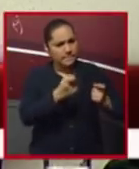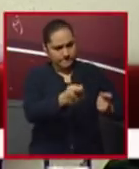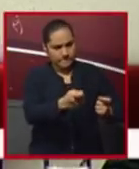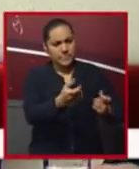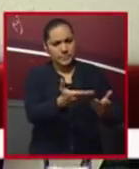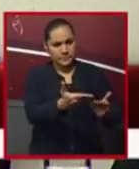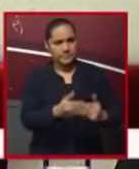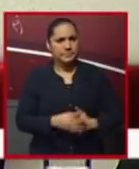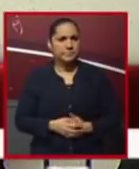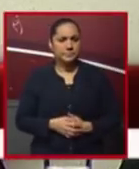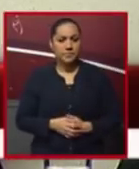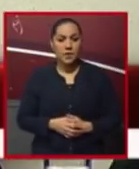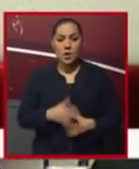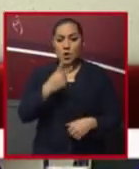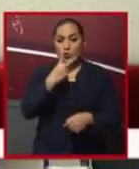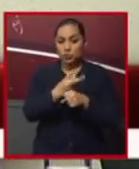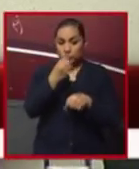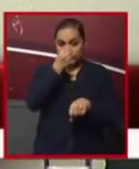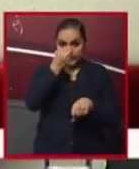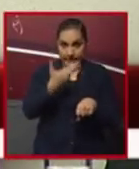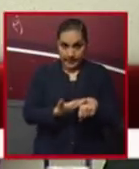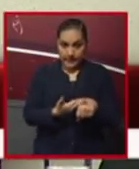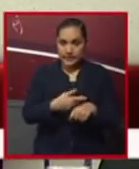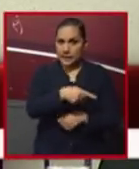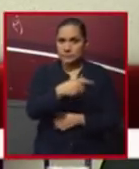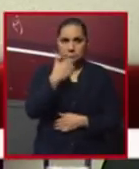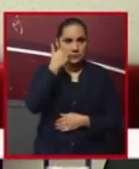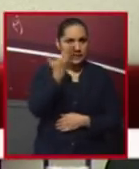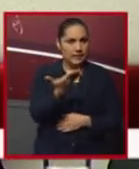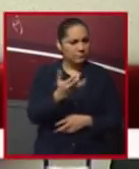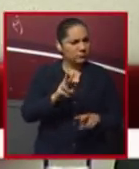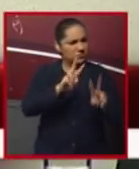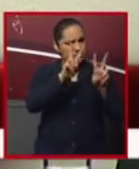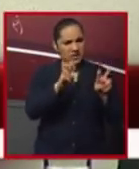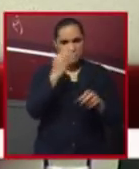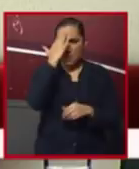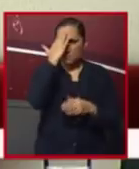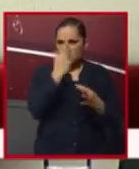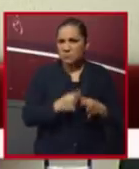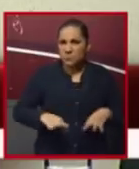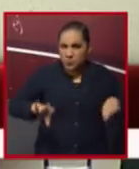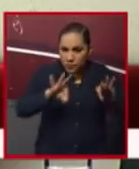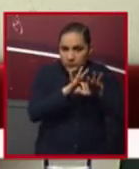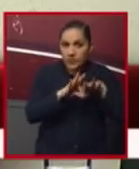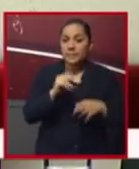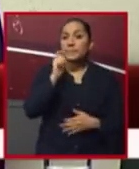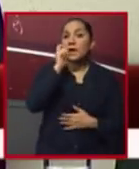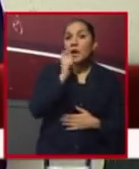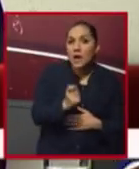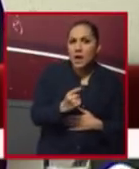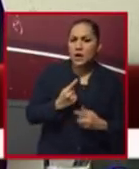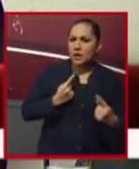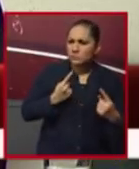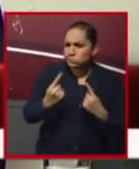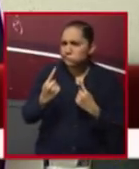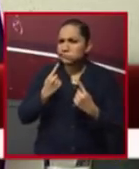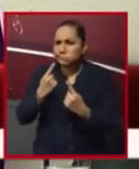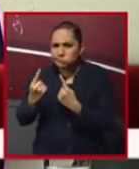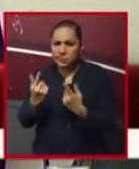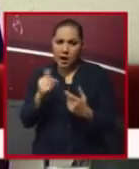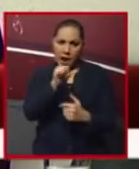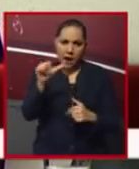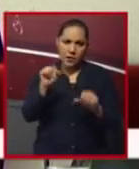prioridades: 1, mantener un diálogo político orientado a la acción; intenso y respetuoso con nuestros socios y